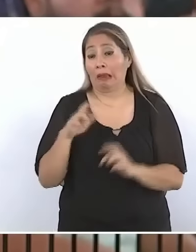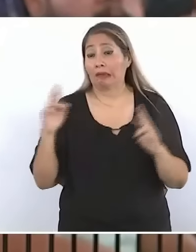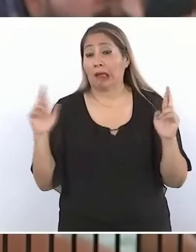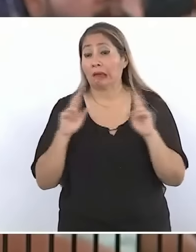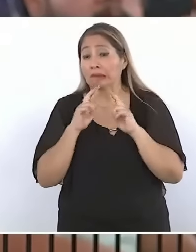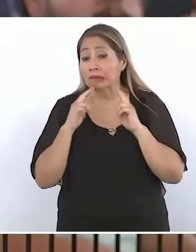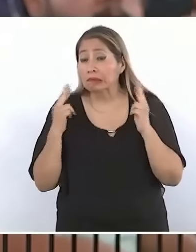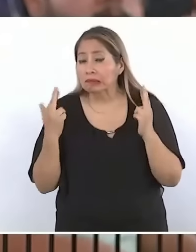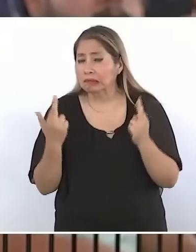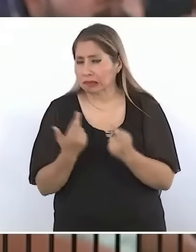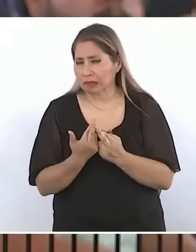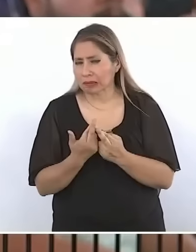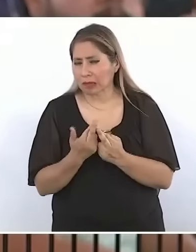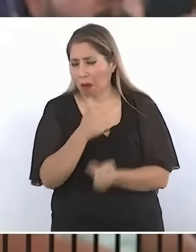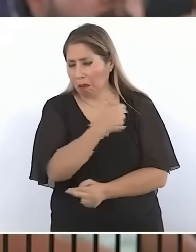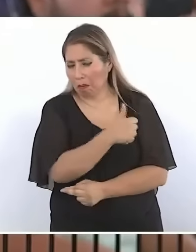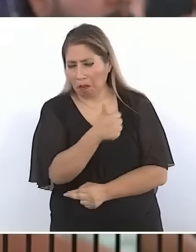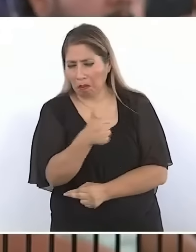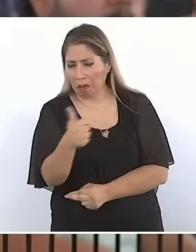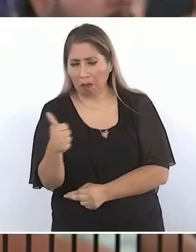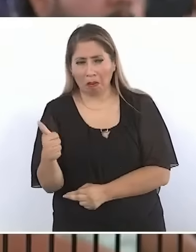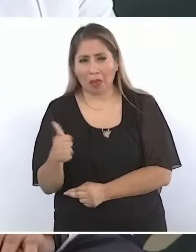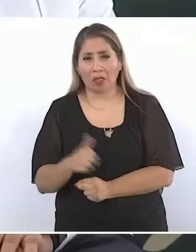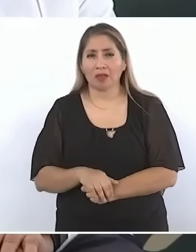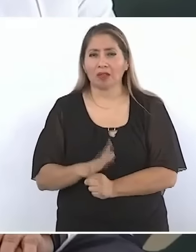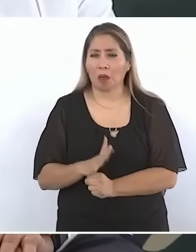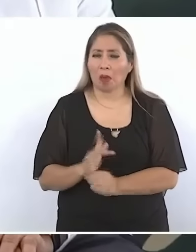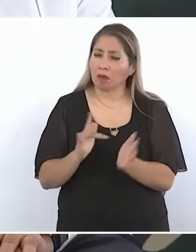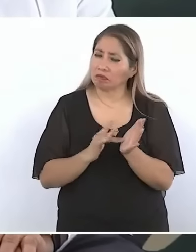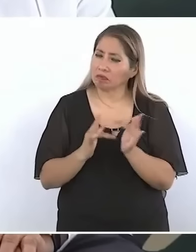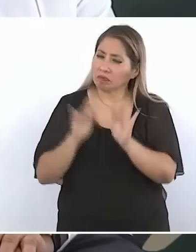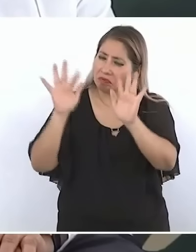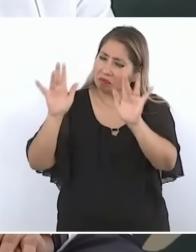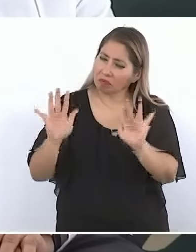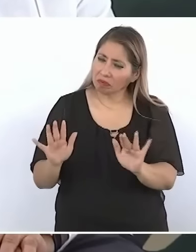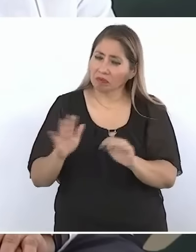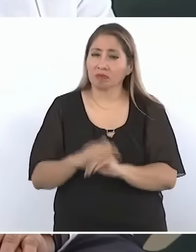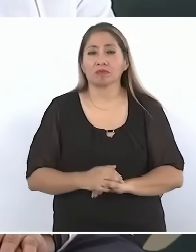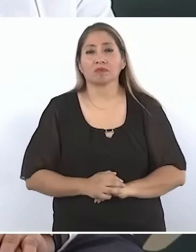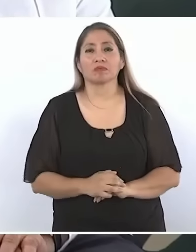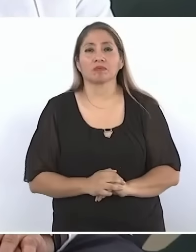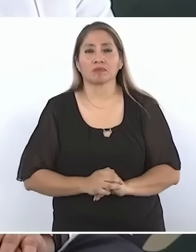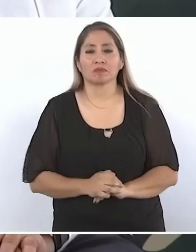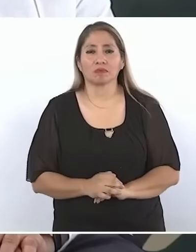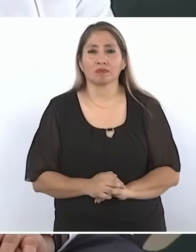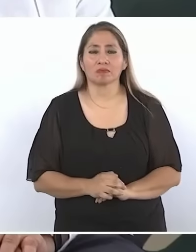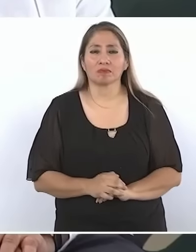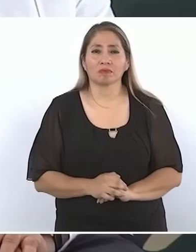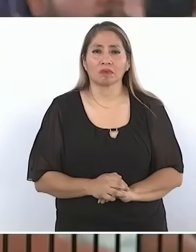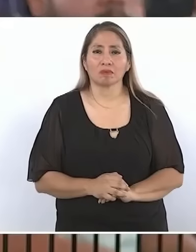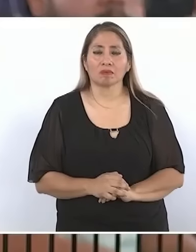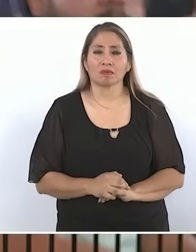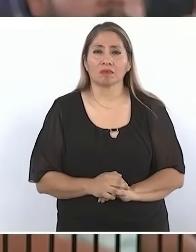tan privilegiada para cada uno de nosotros como familia Pasta de Conchos, y ustedes como personalidades